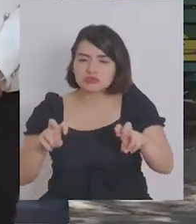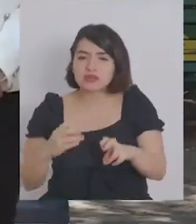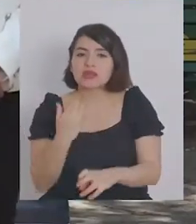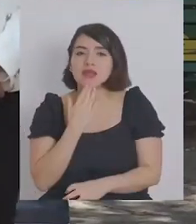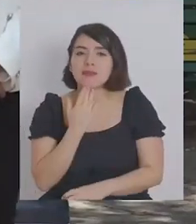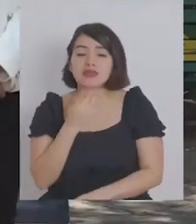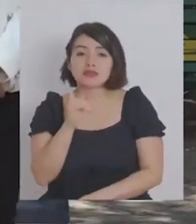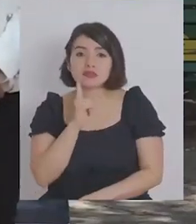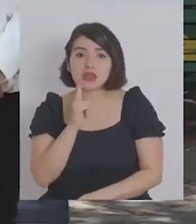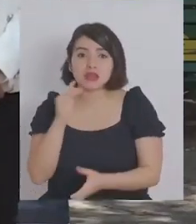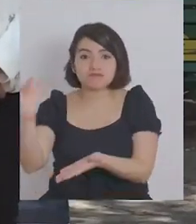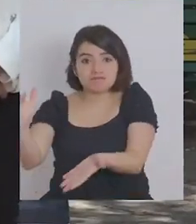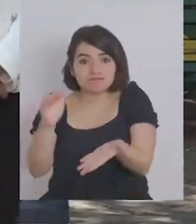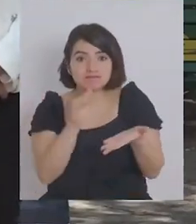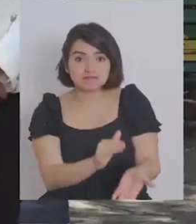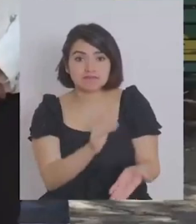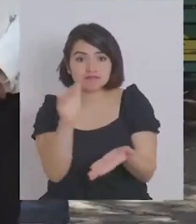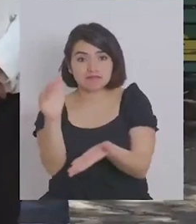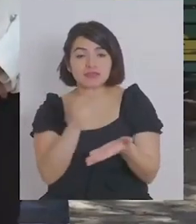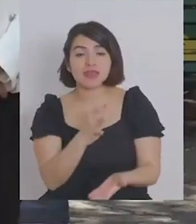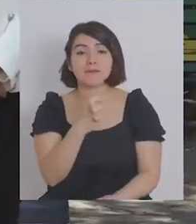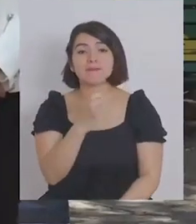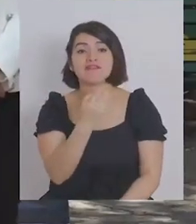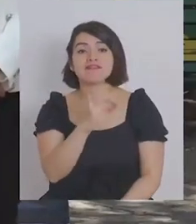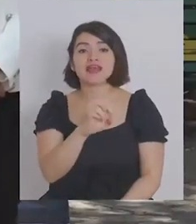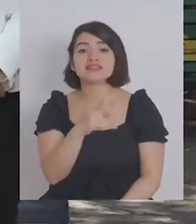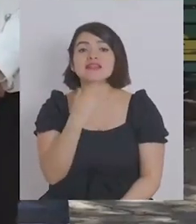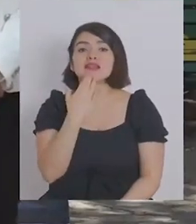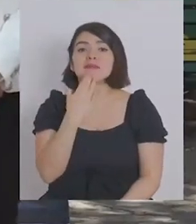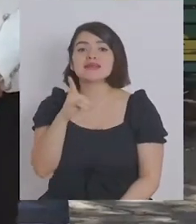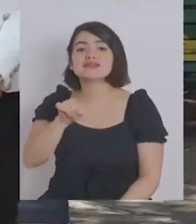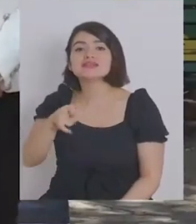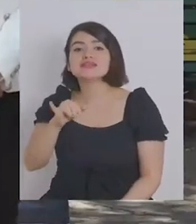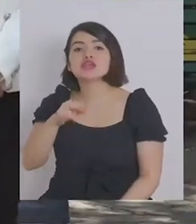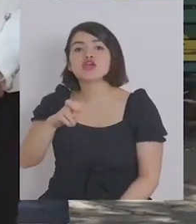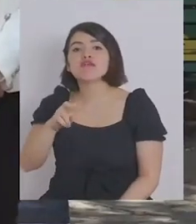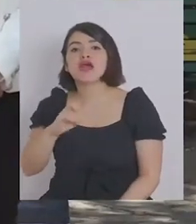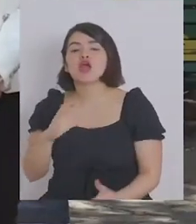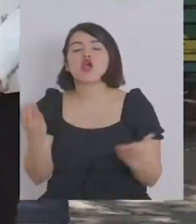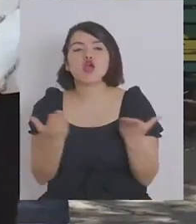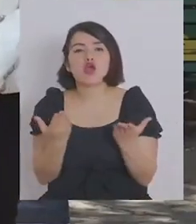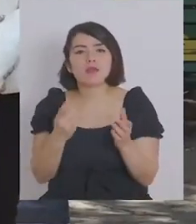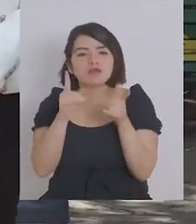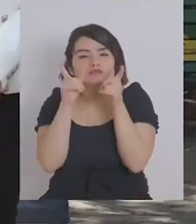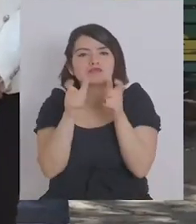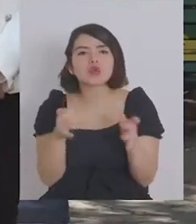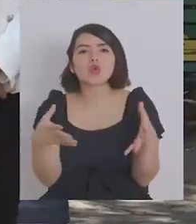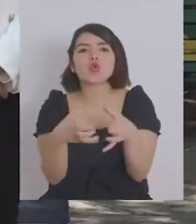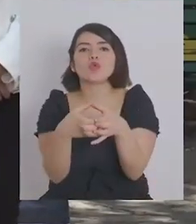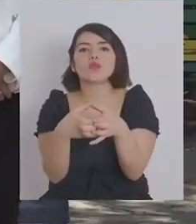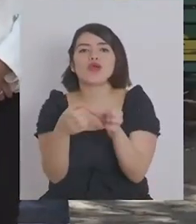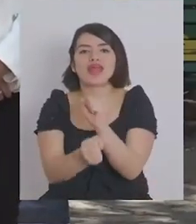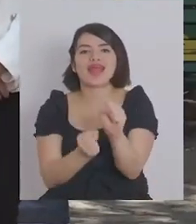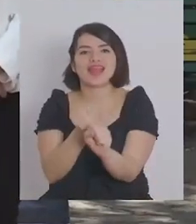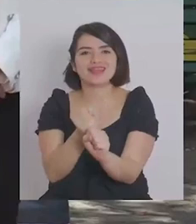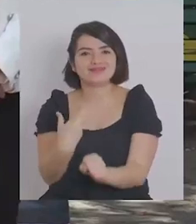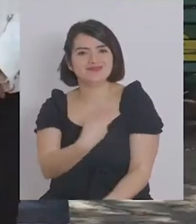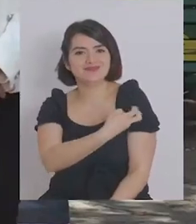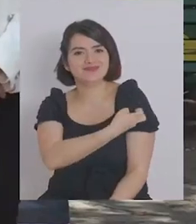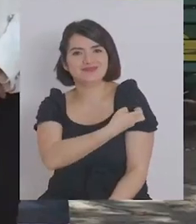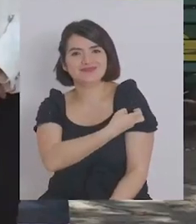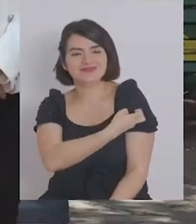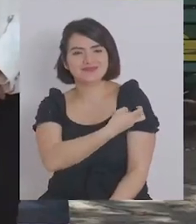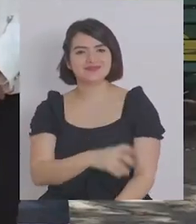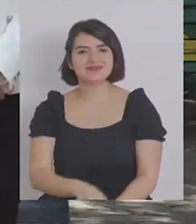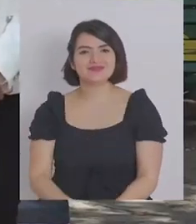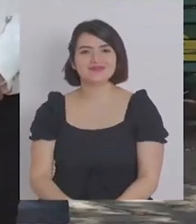abastecimiento necesario tanto la vacuna de países como la cones y novak cómo va a ir manejando cierto el tema del grupo etario y como esto va a ir aumentando y dándole